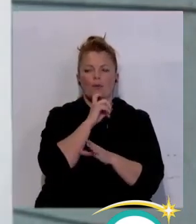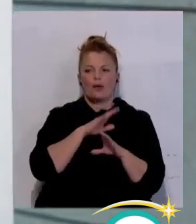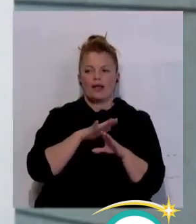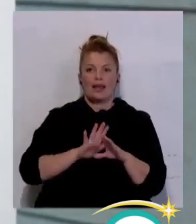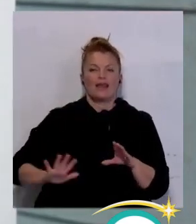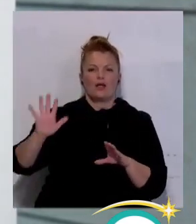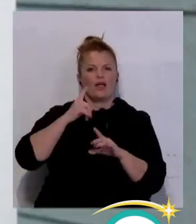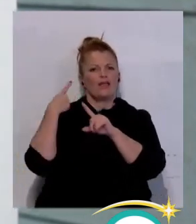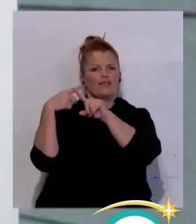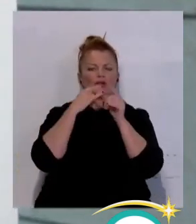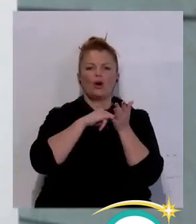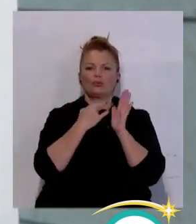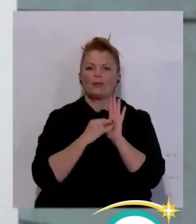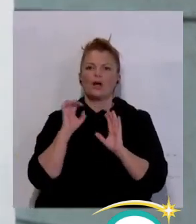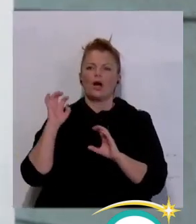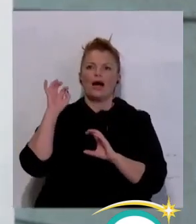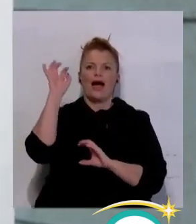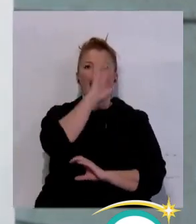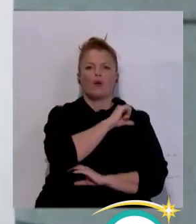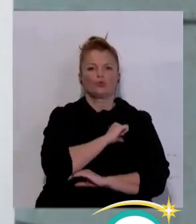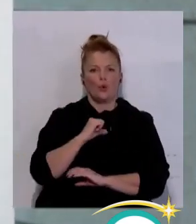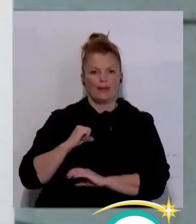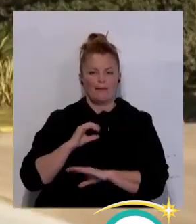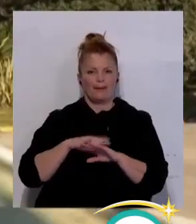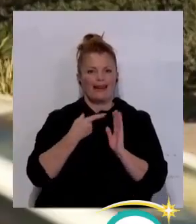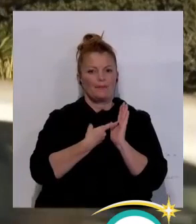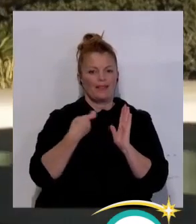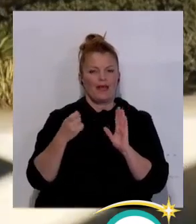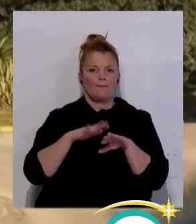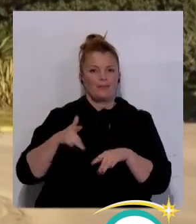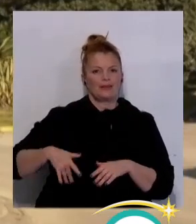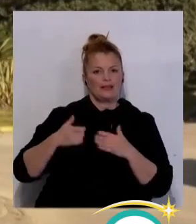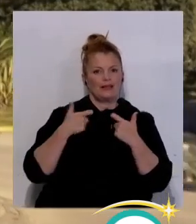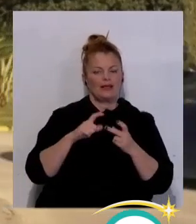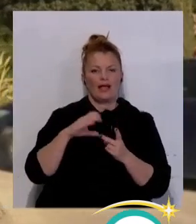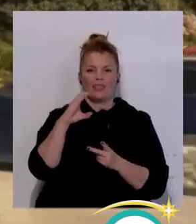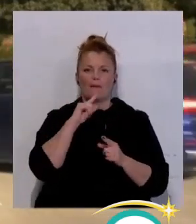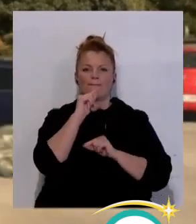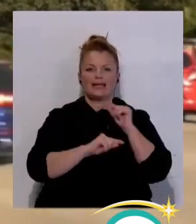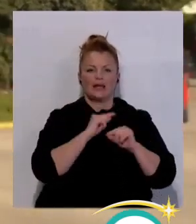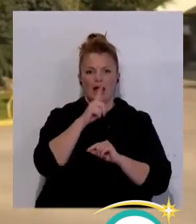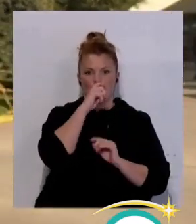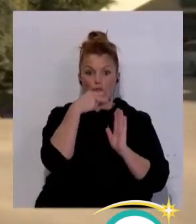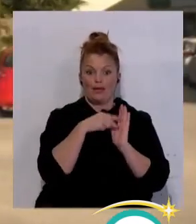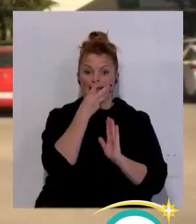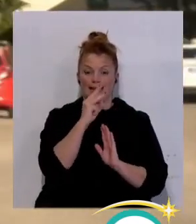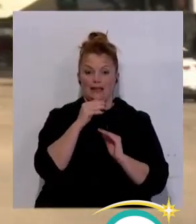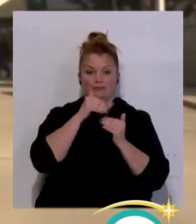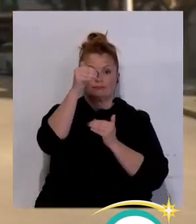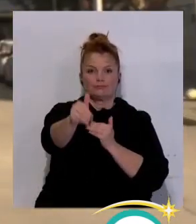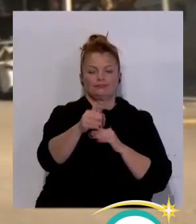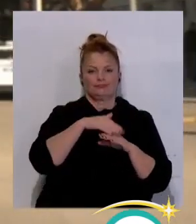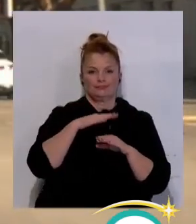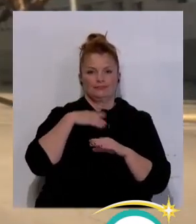a nivel nacional diferentes planes autonómicos para eliminación de la hepatitis C y las hepatitis víricas en el año 2030 dentro de este objetivo de la OMS,